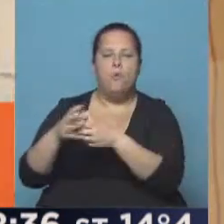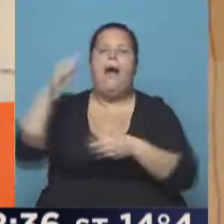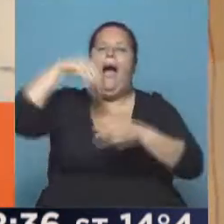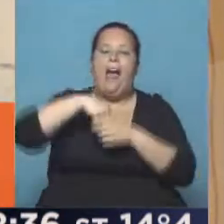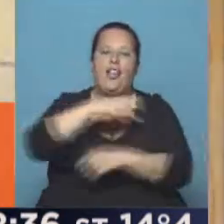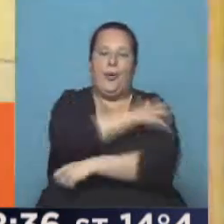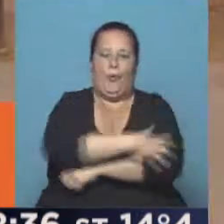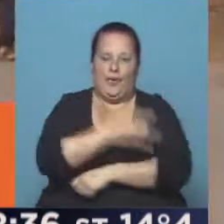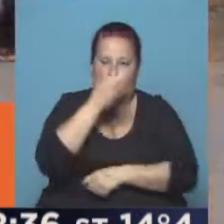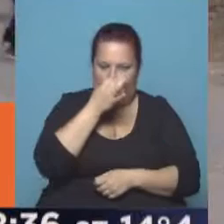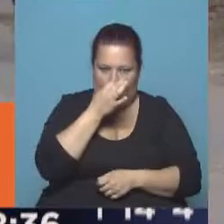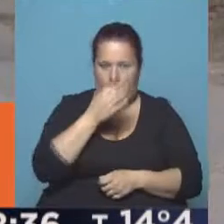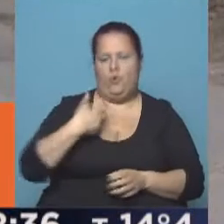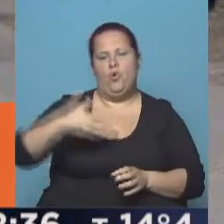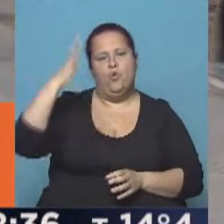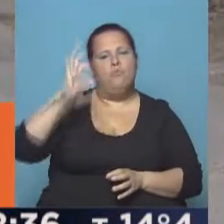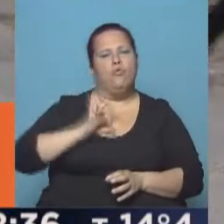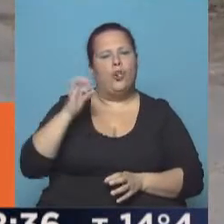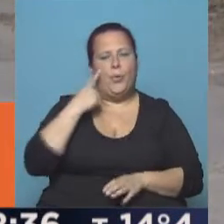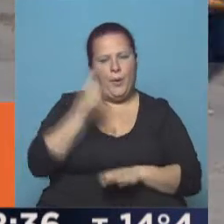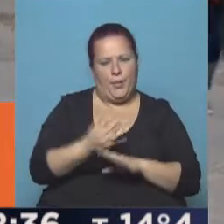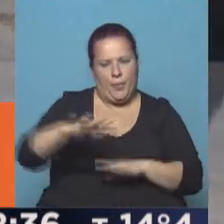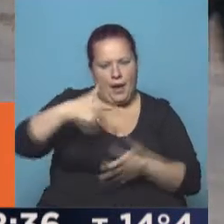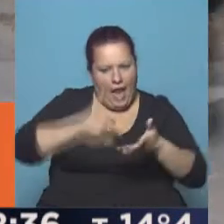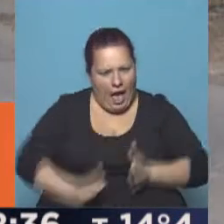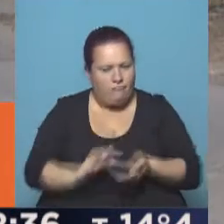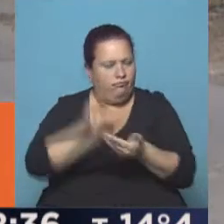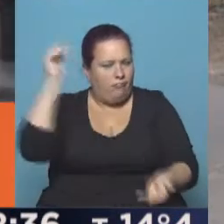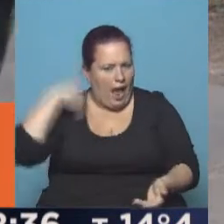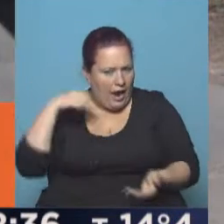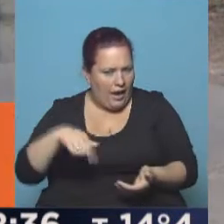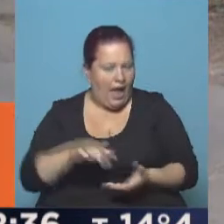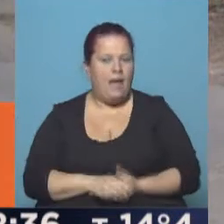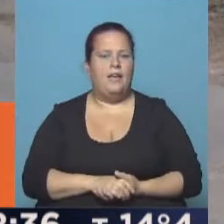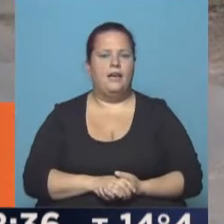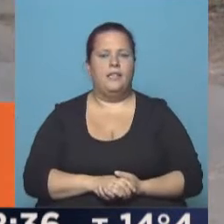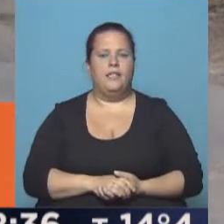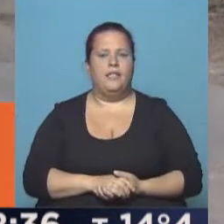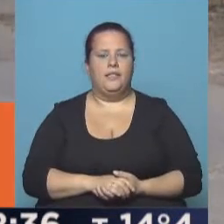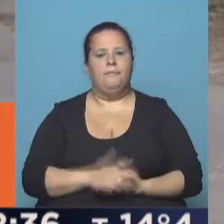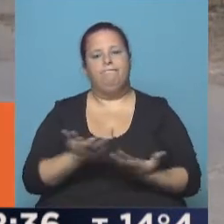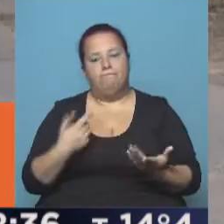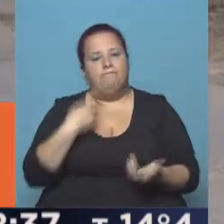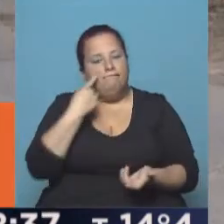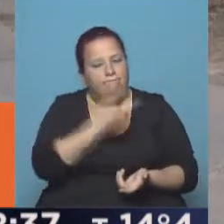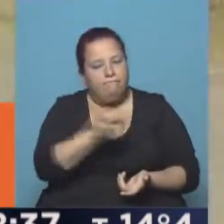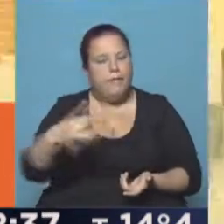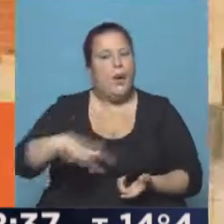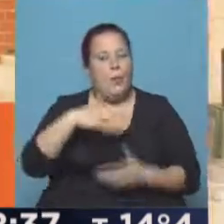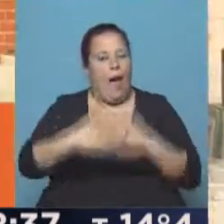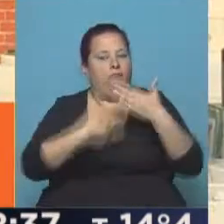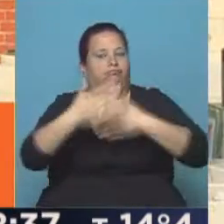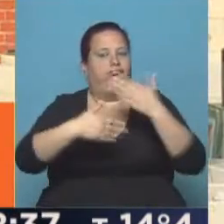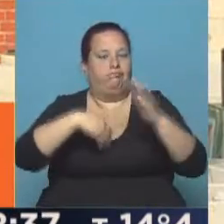en la Villa 20. Yo hace muchos años que vivo en el barrio, nací acá, me crié y, digamos, ver que el barrio crezca,